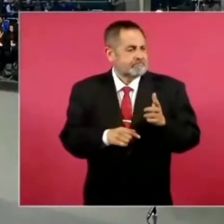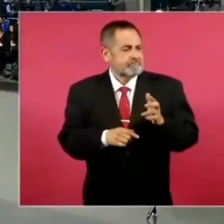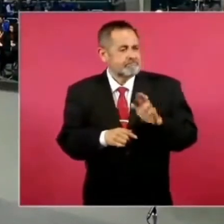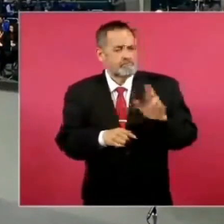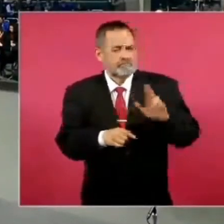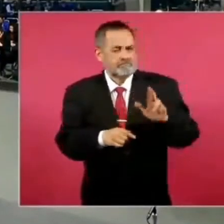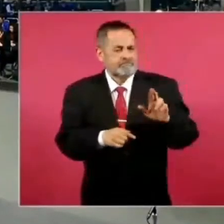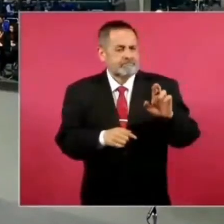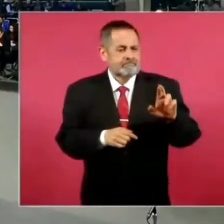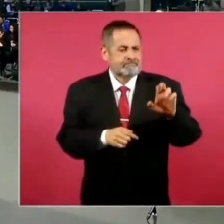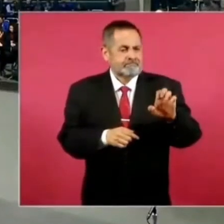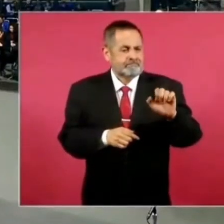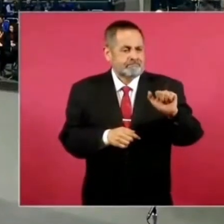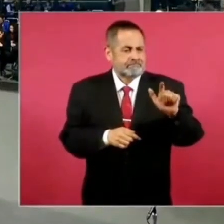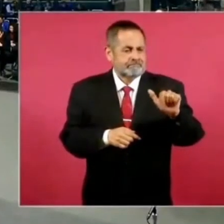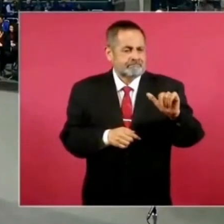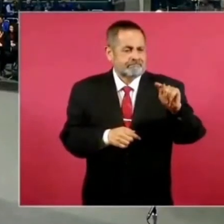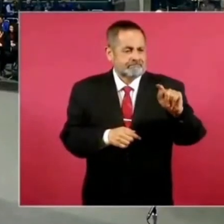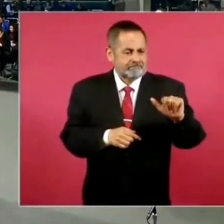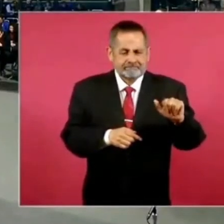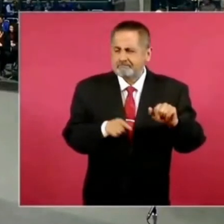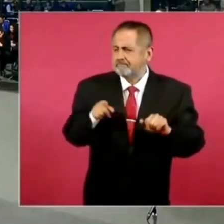y hubieron independentistas.